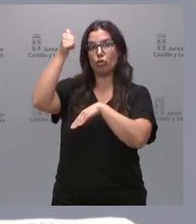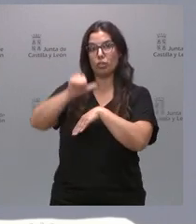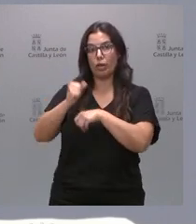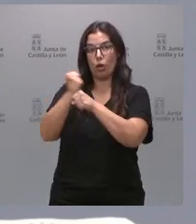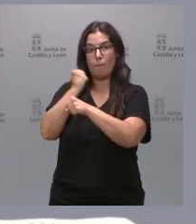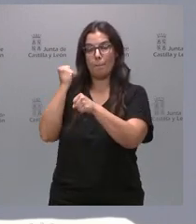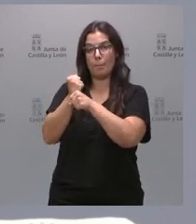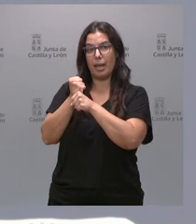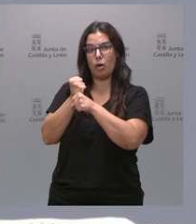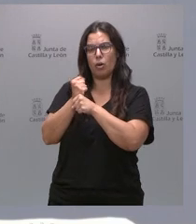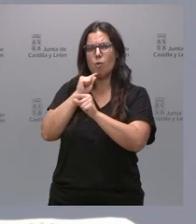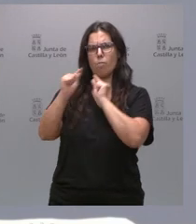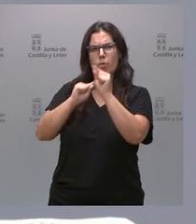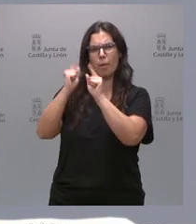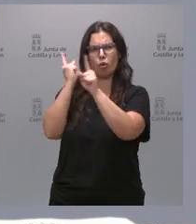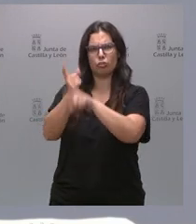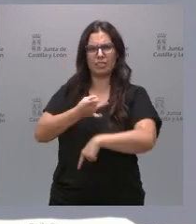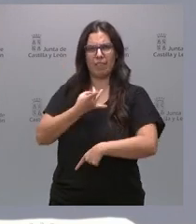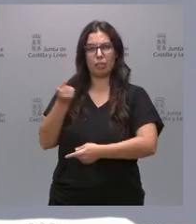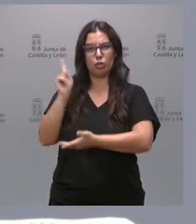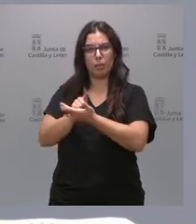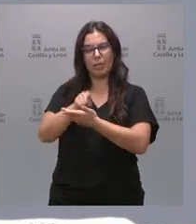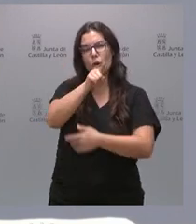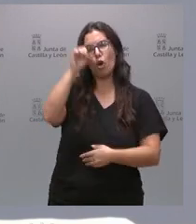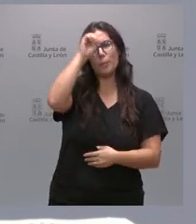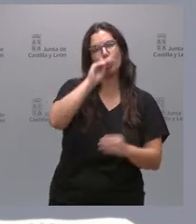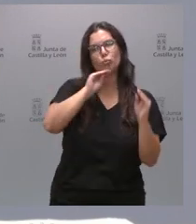cargando con con los sindicatos gracias